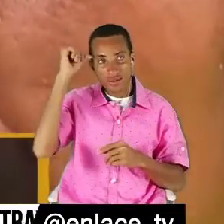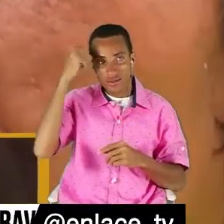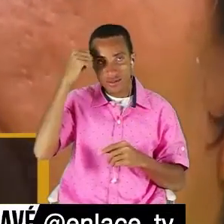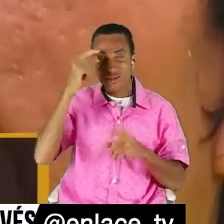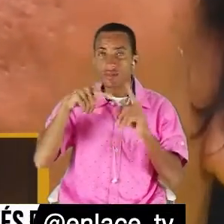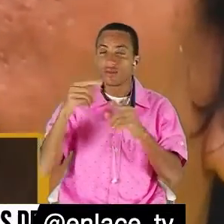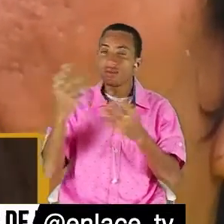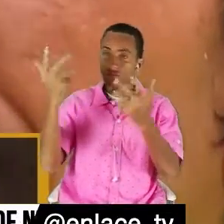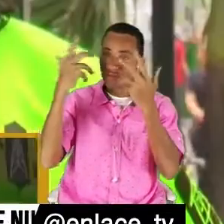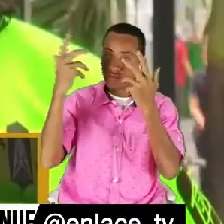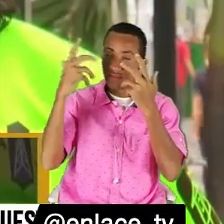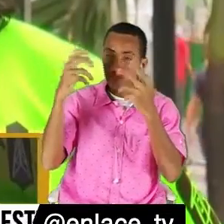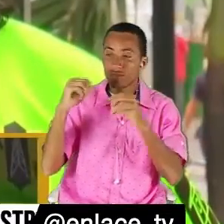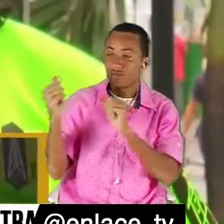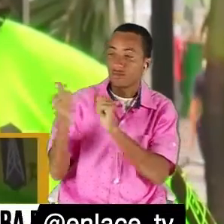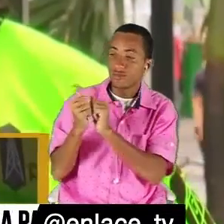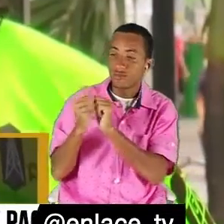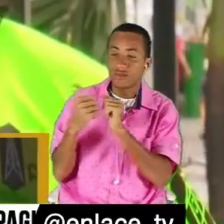entrenadores y a sus compañeros de juego.